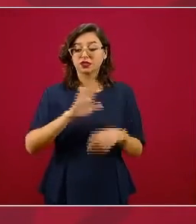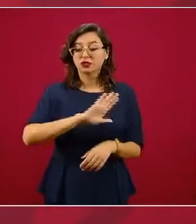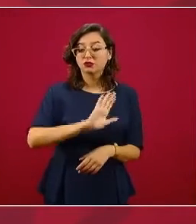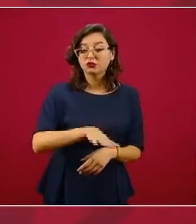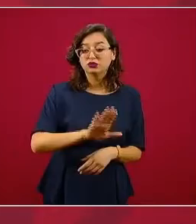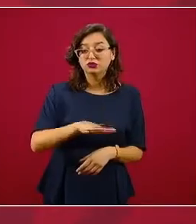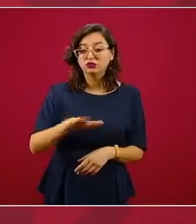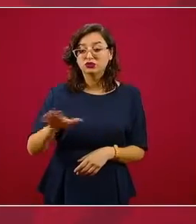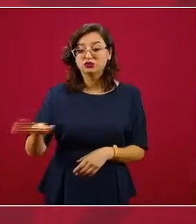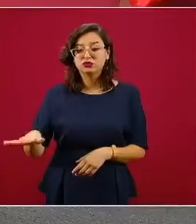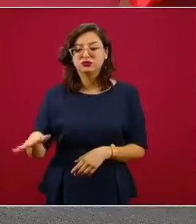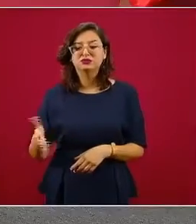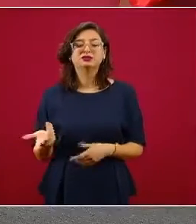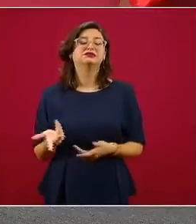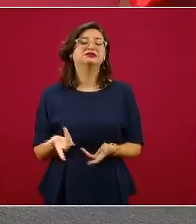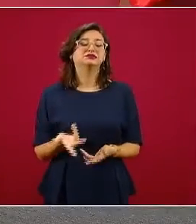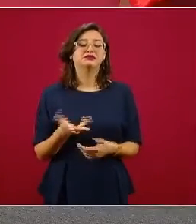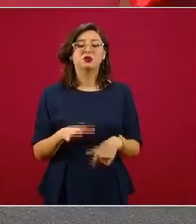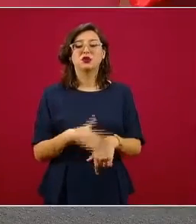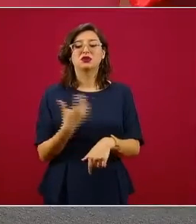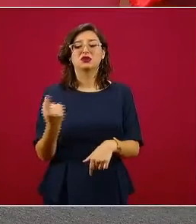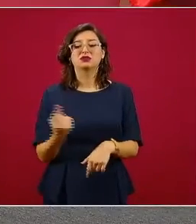también tuvo que ver con